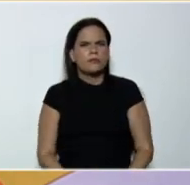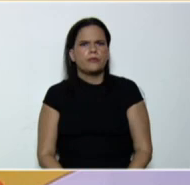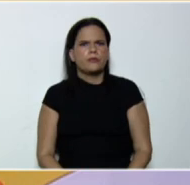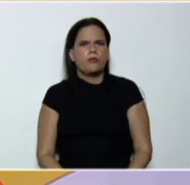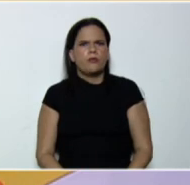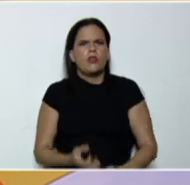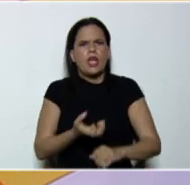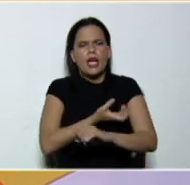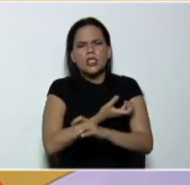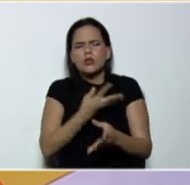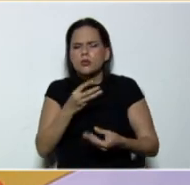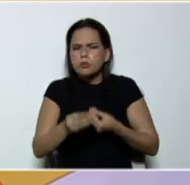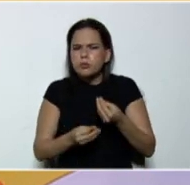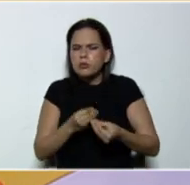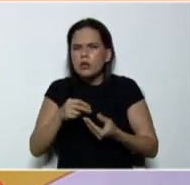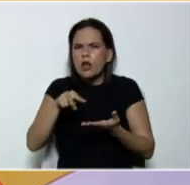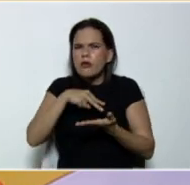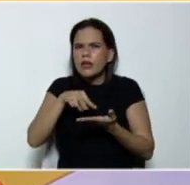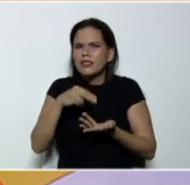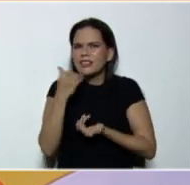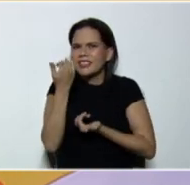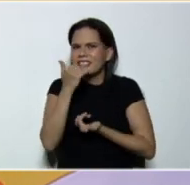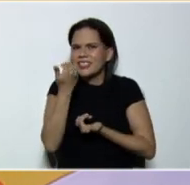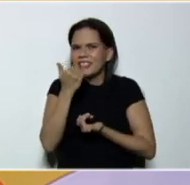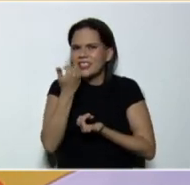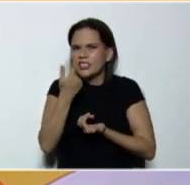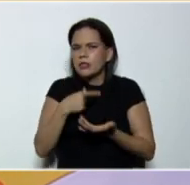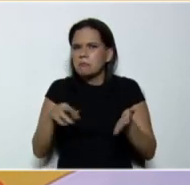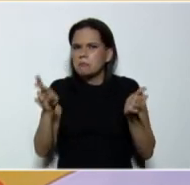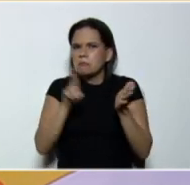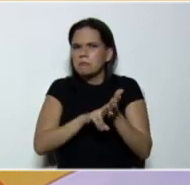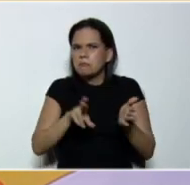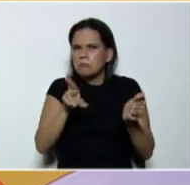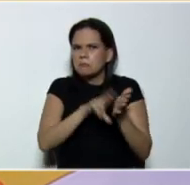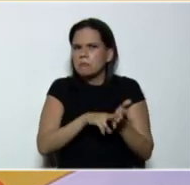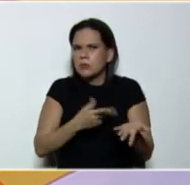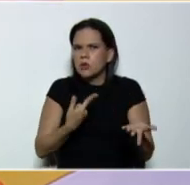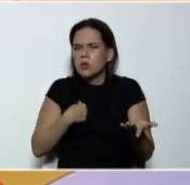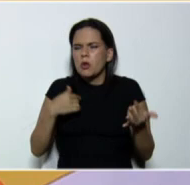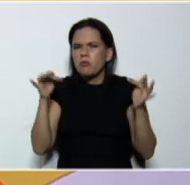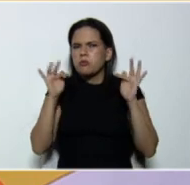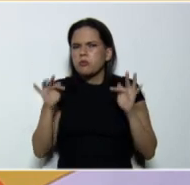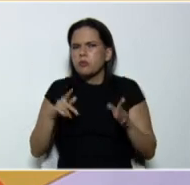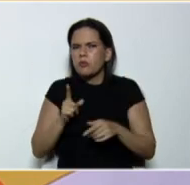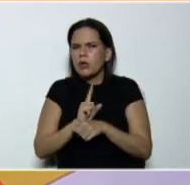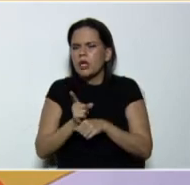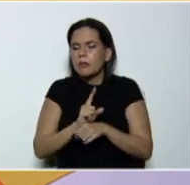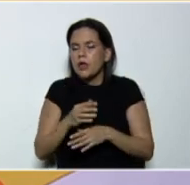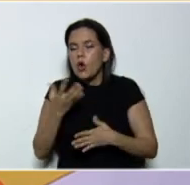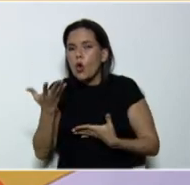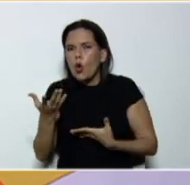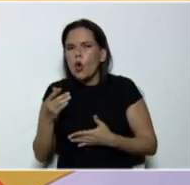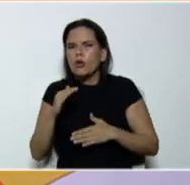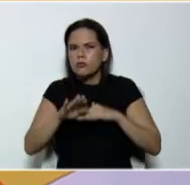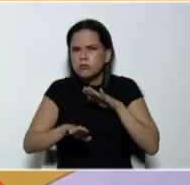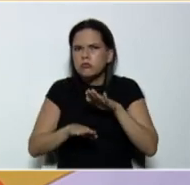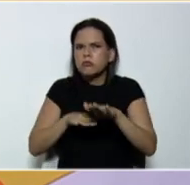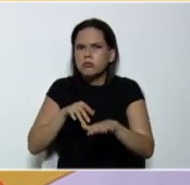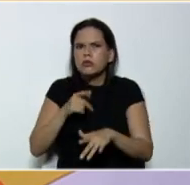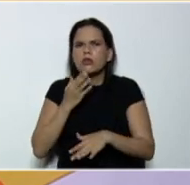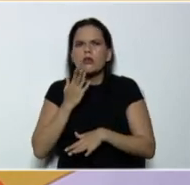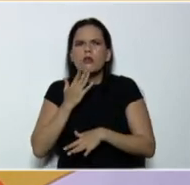canción que los haga bailar, reír, repetir de una forma rápida o una forma lenta. Por